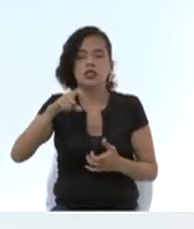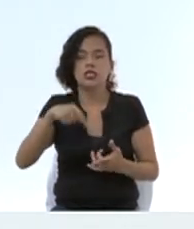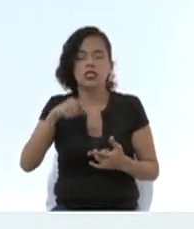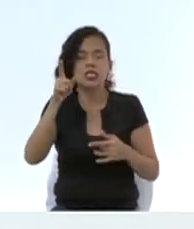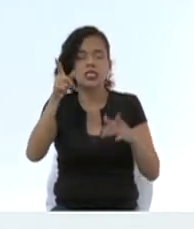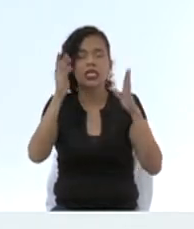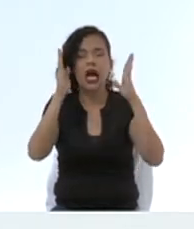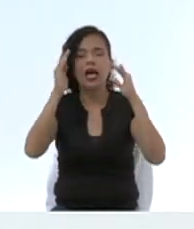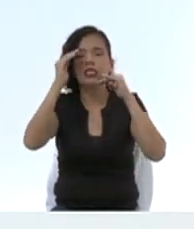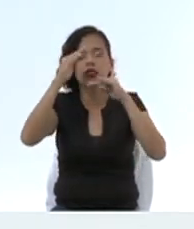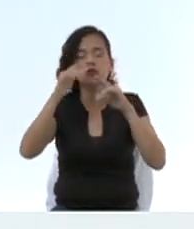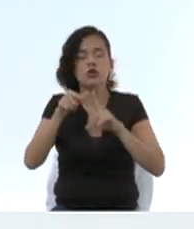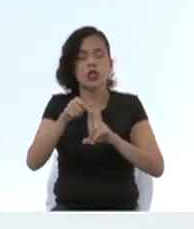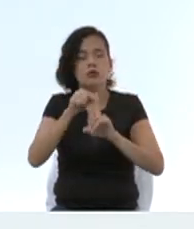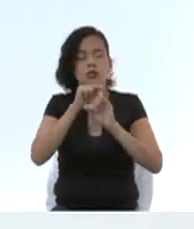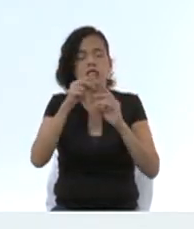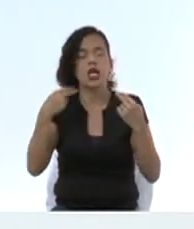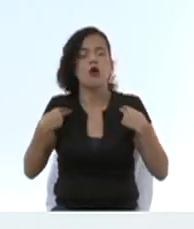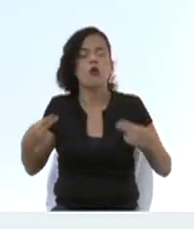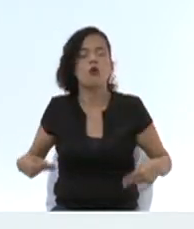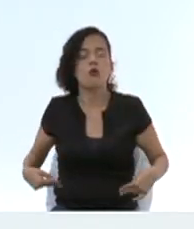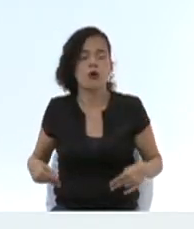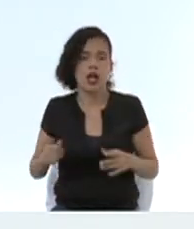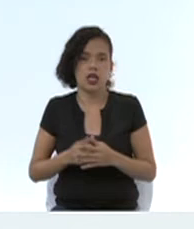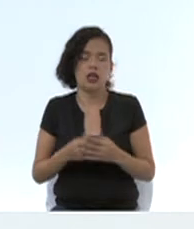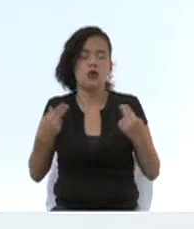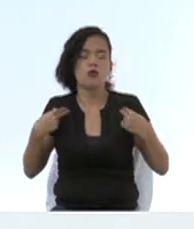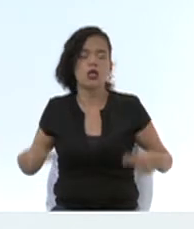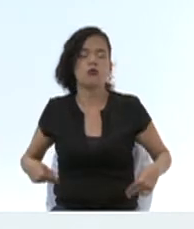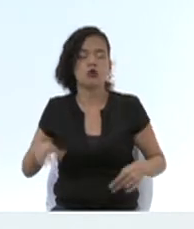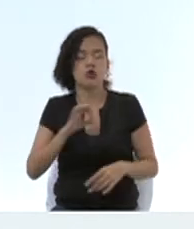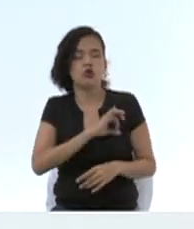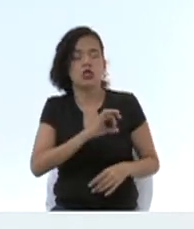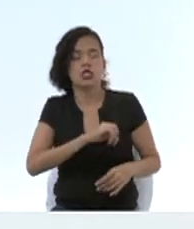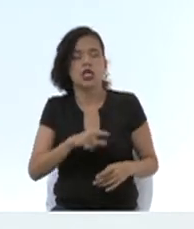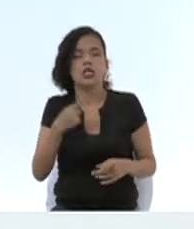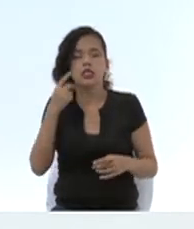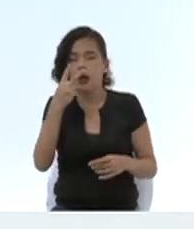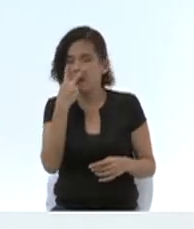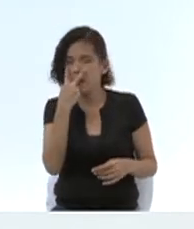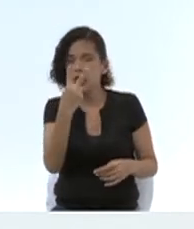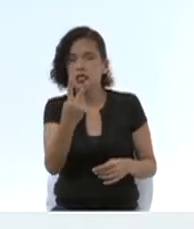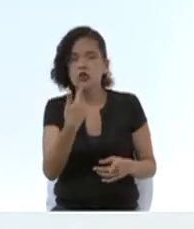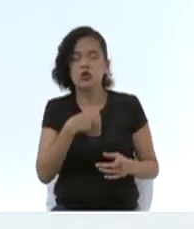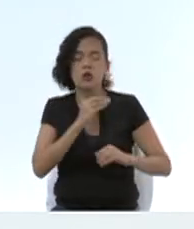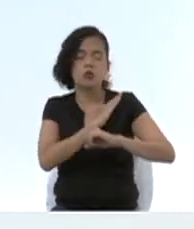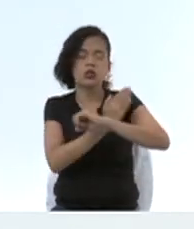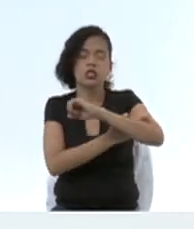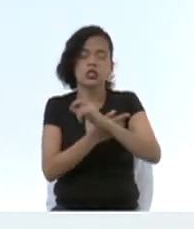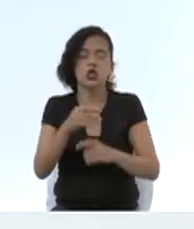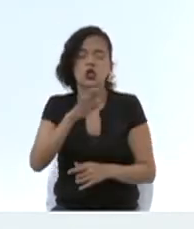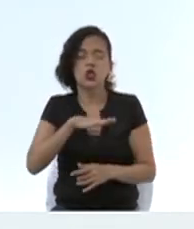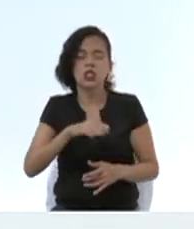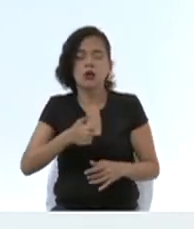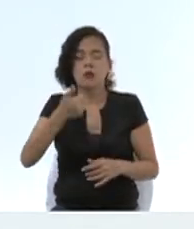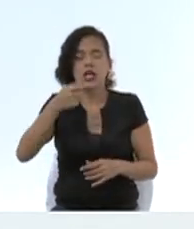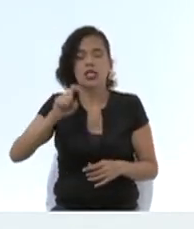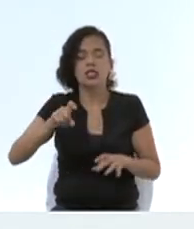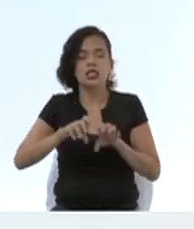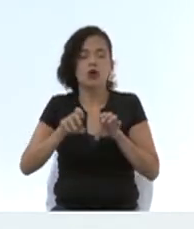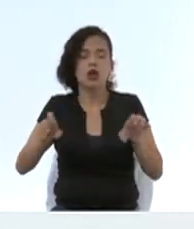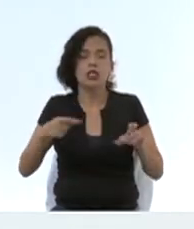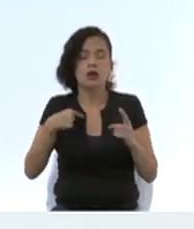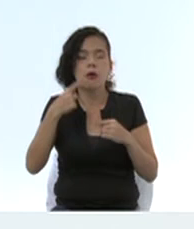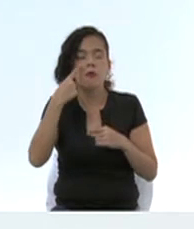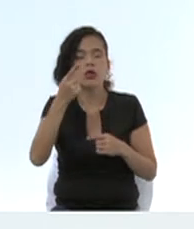atención especializada, esa atención humana desde el humanismo social, desde esa visión potenciadora donde más allá de la necesidad educativa vemos a